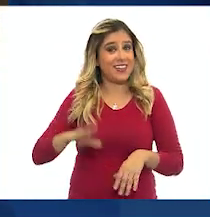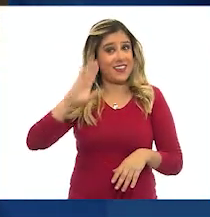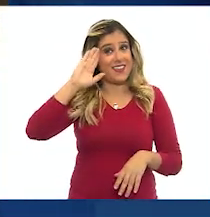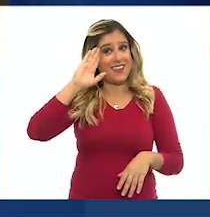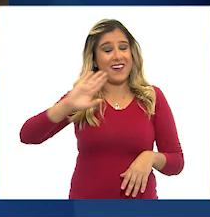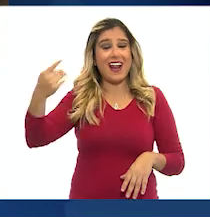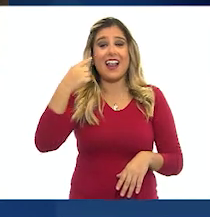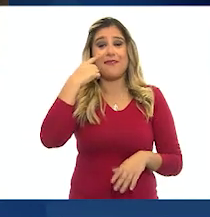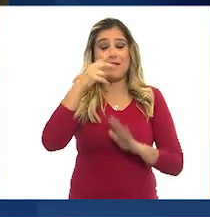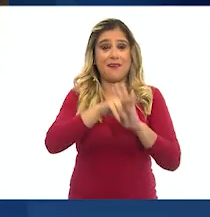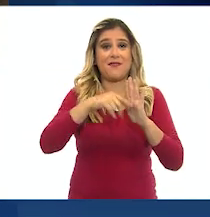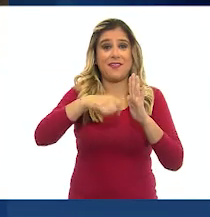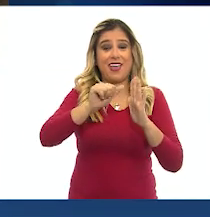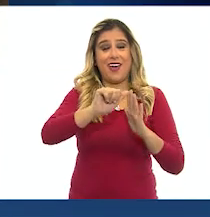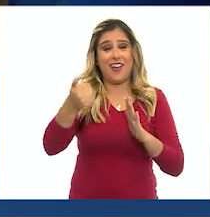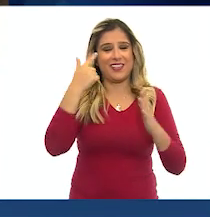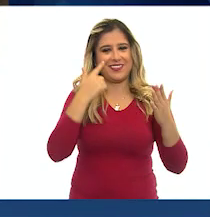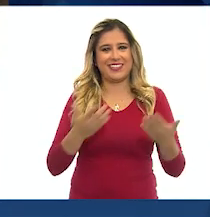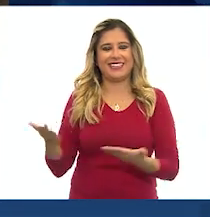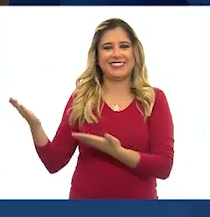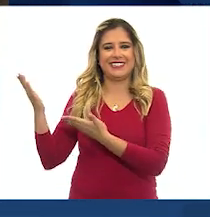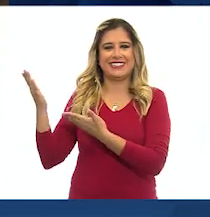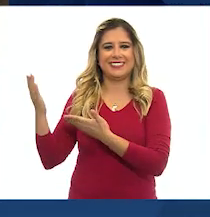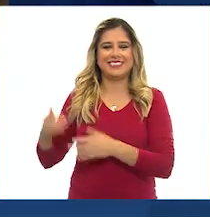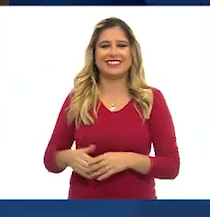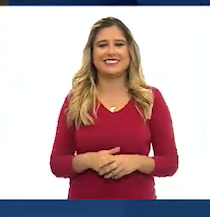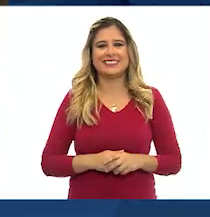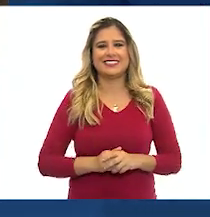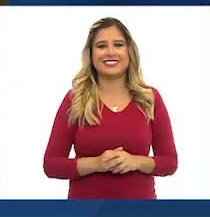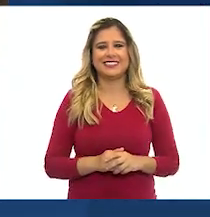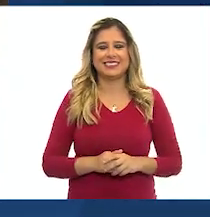¡Hola! Vamos a ver el siguiente video.